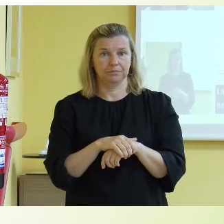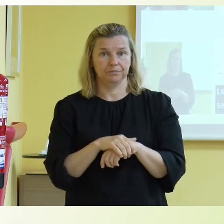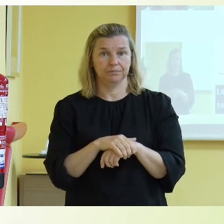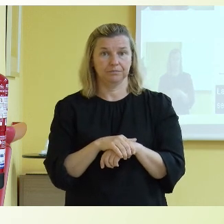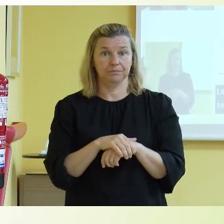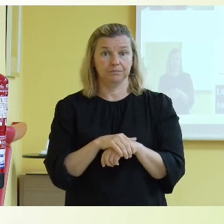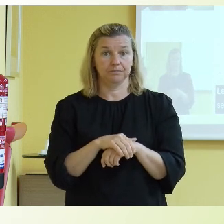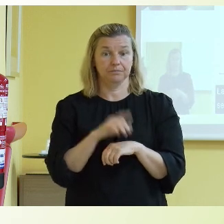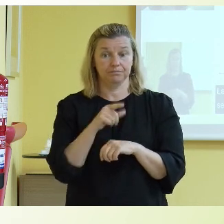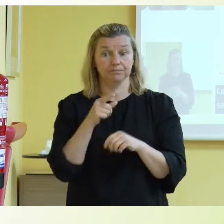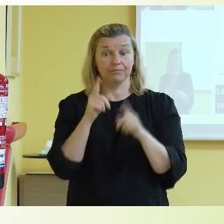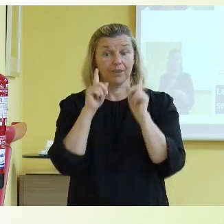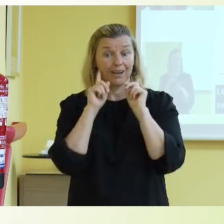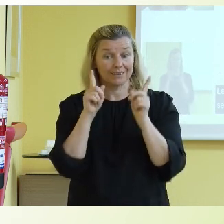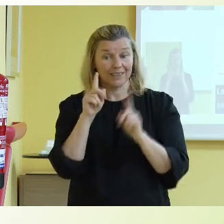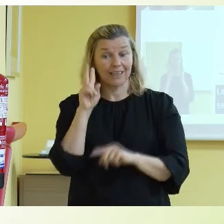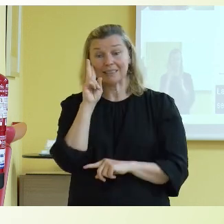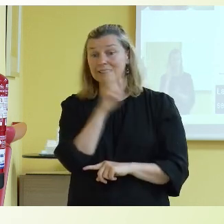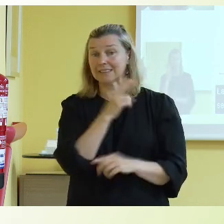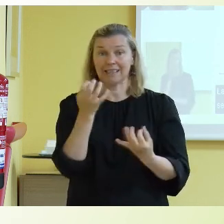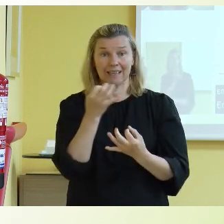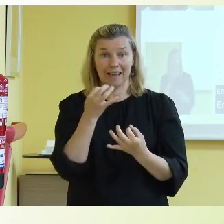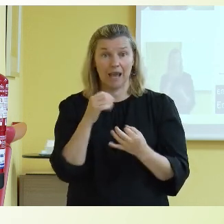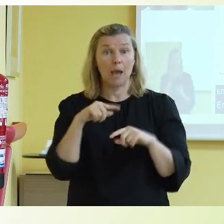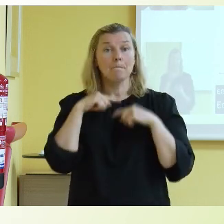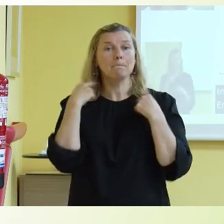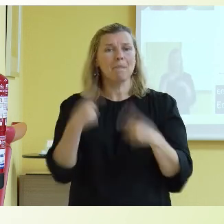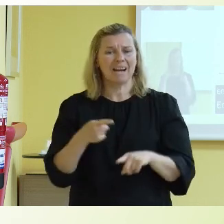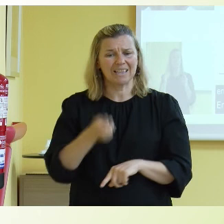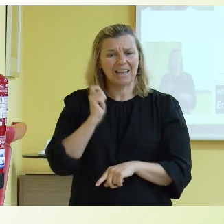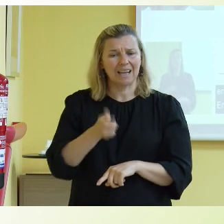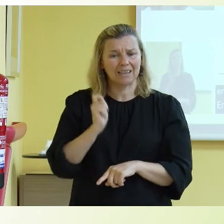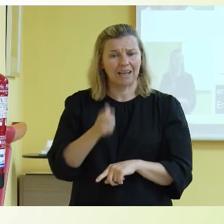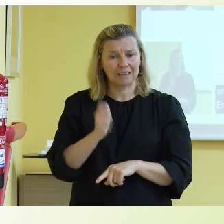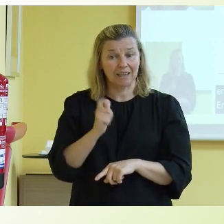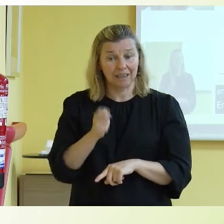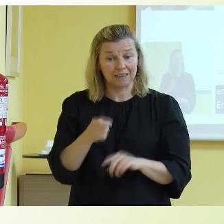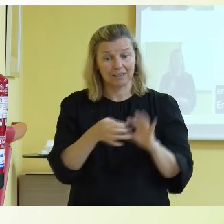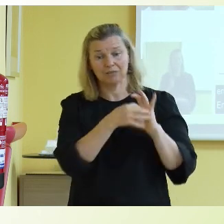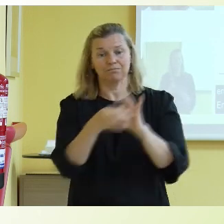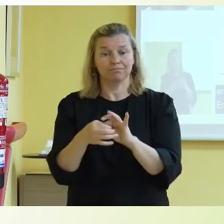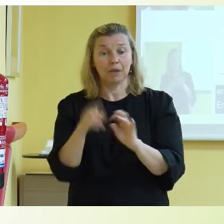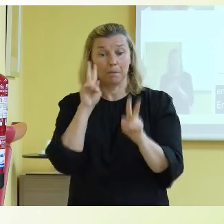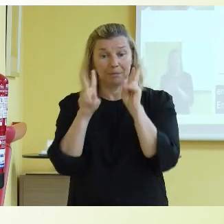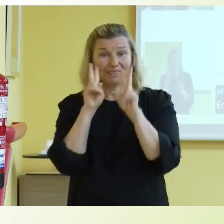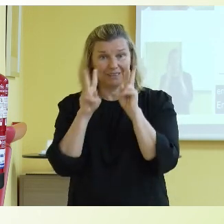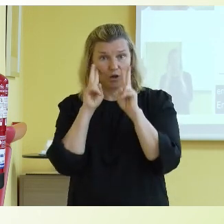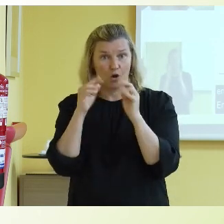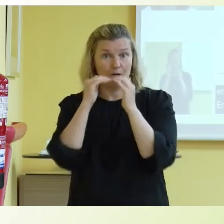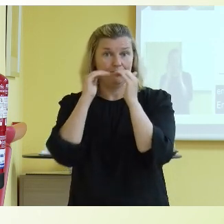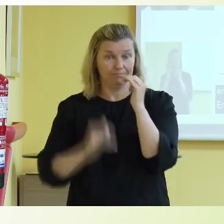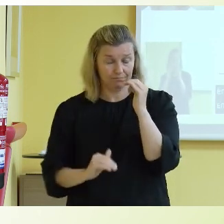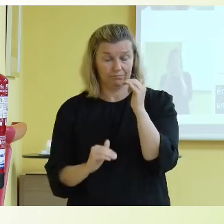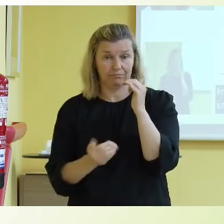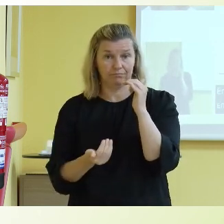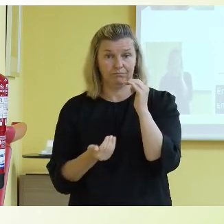veía es que las pérdidas más frecuentes en esta enfermedad se relacionan con la visión, que